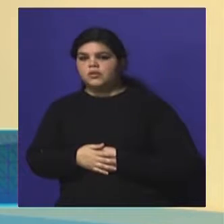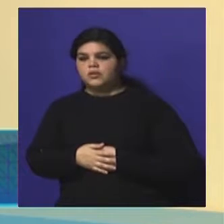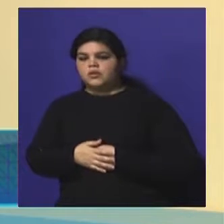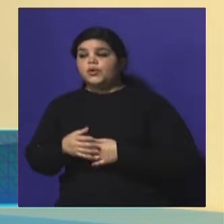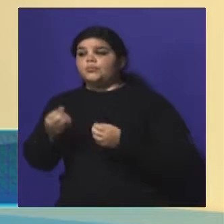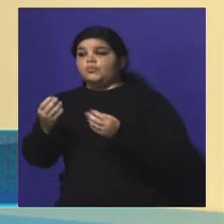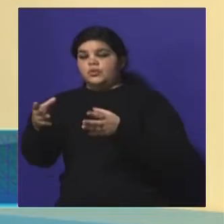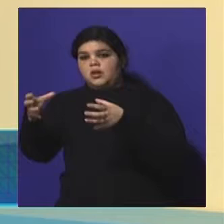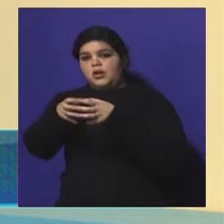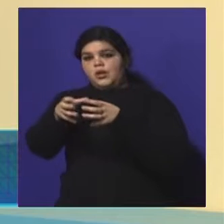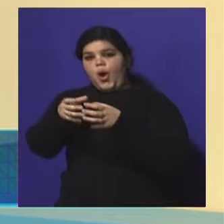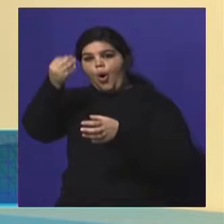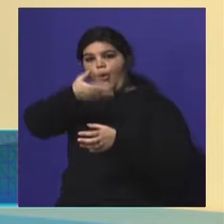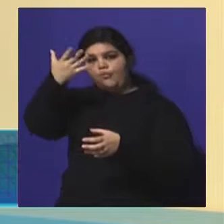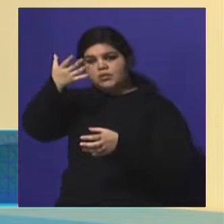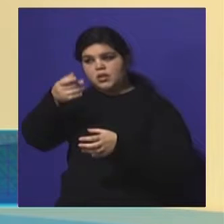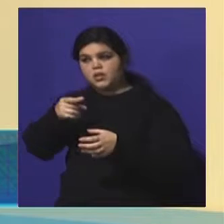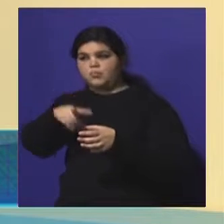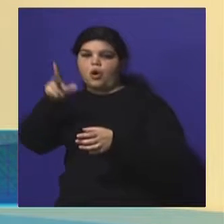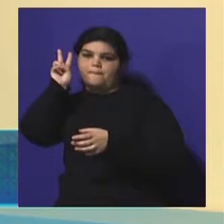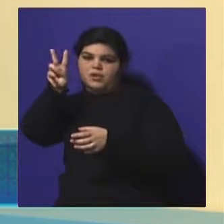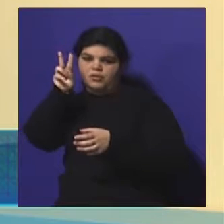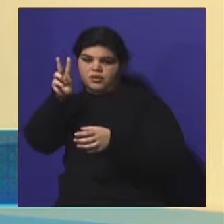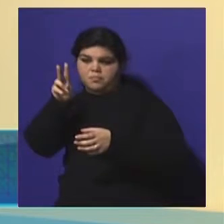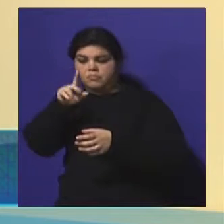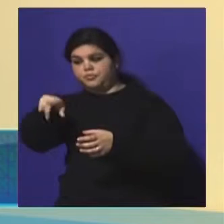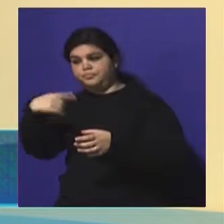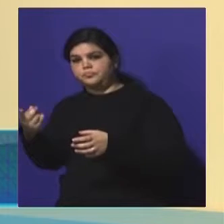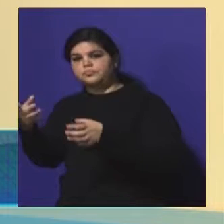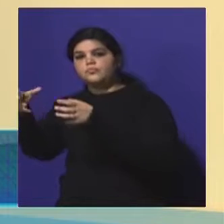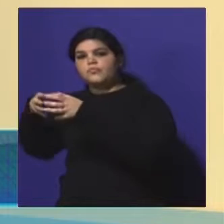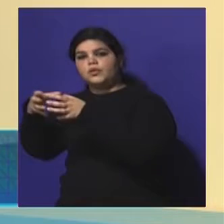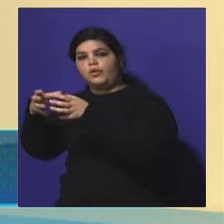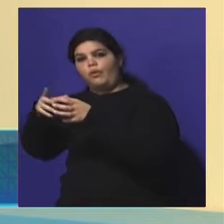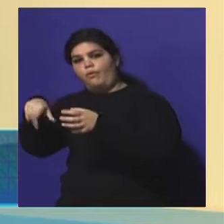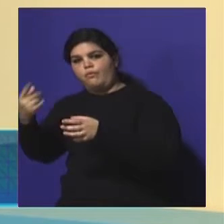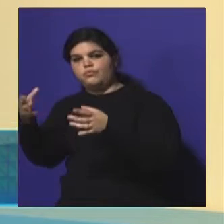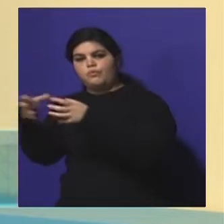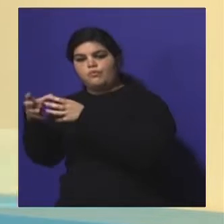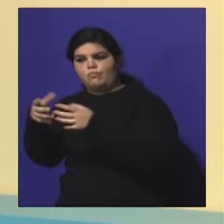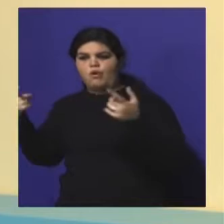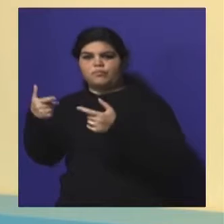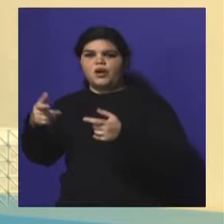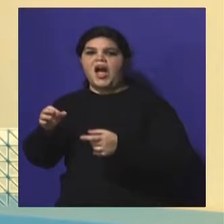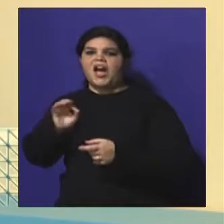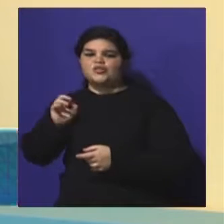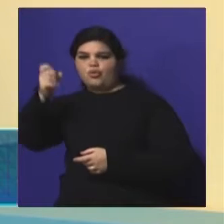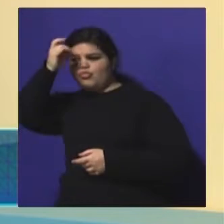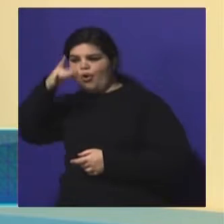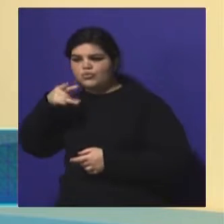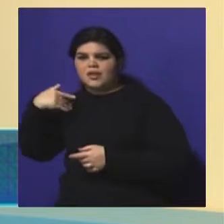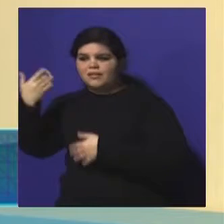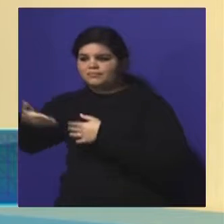gobierno, entre el oficialismo peronista, concretamente, con Alperovich, después de 12 años de gobierno consecutivo en esa